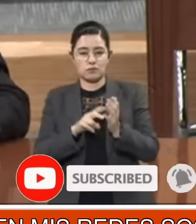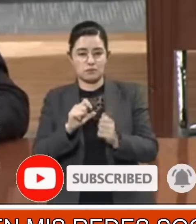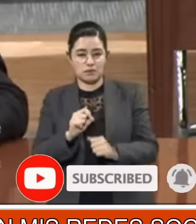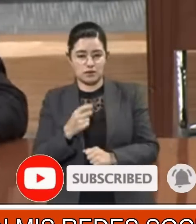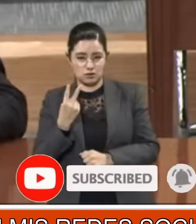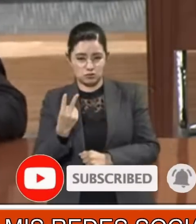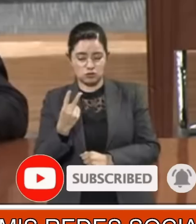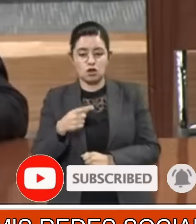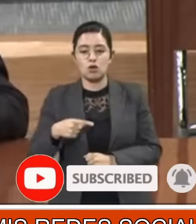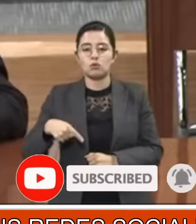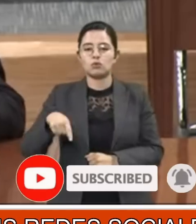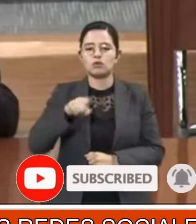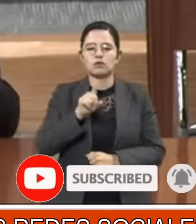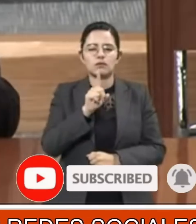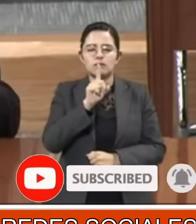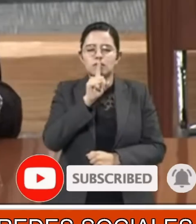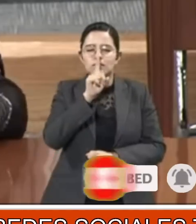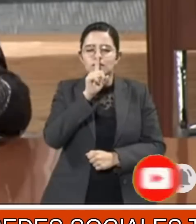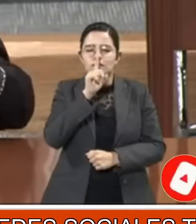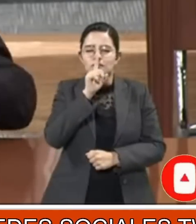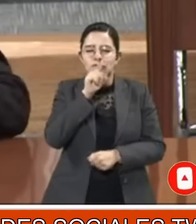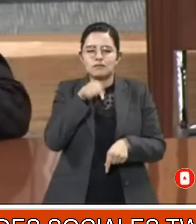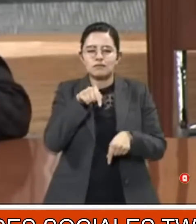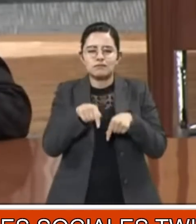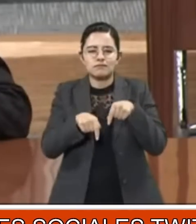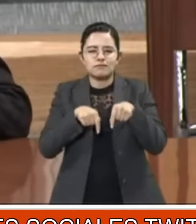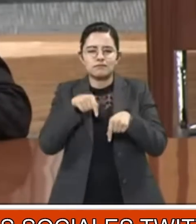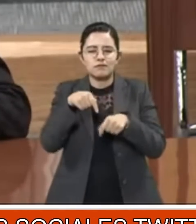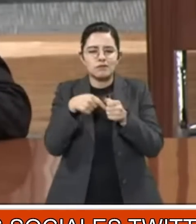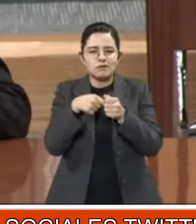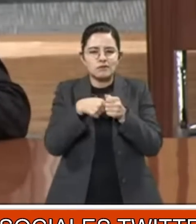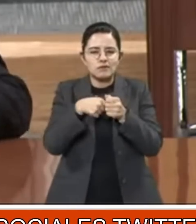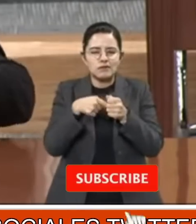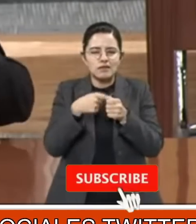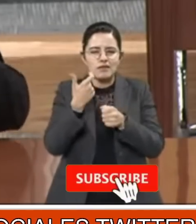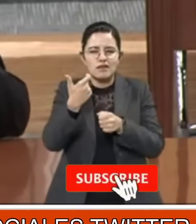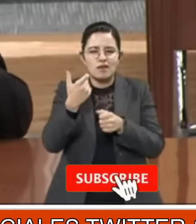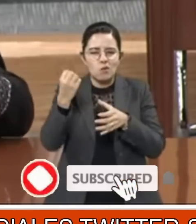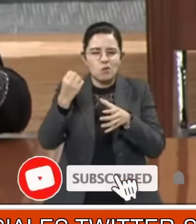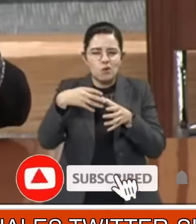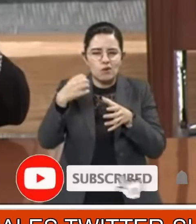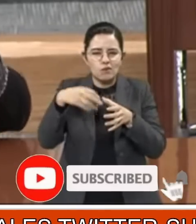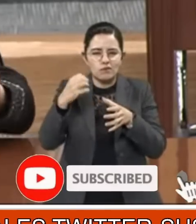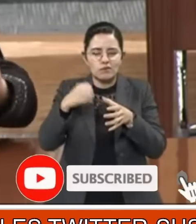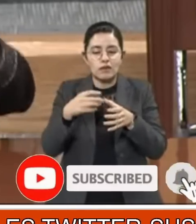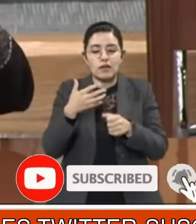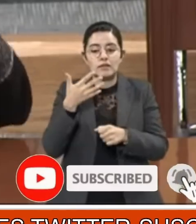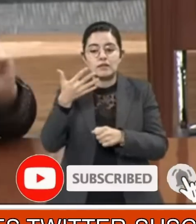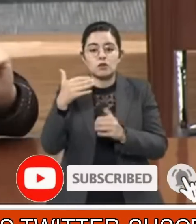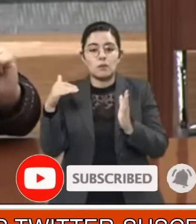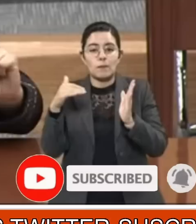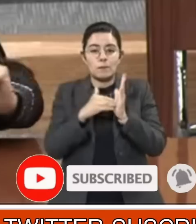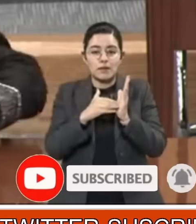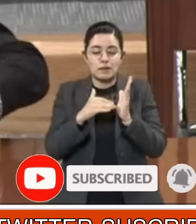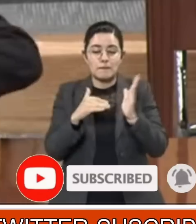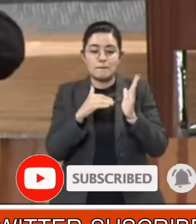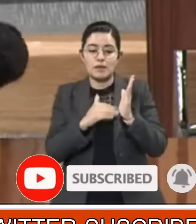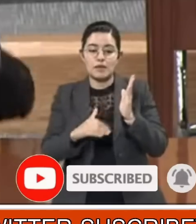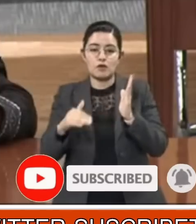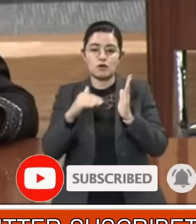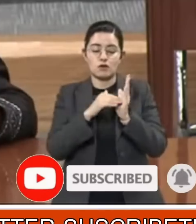el país e incluso en el extranjero sobre la reforma electoral, que justo les daba en